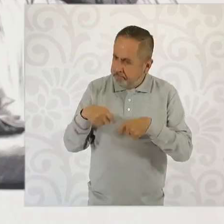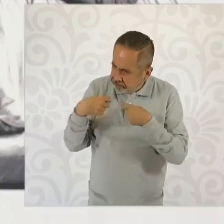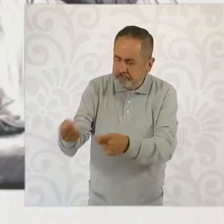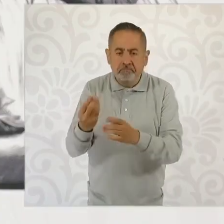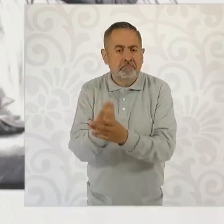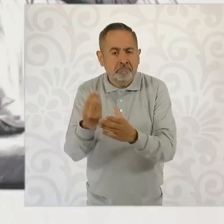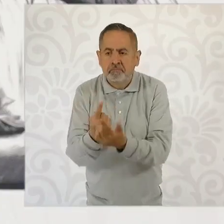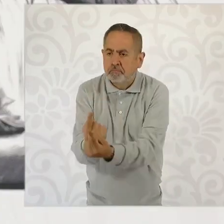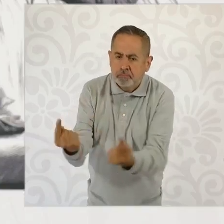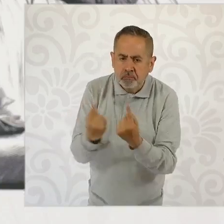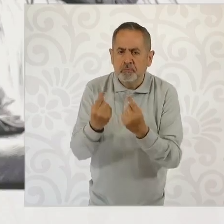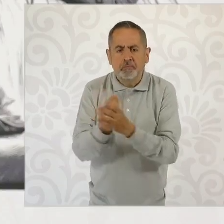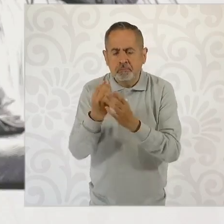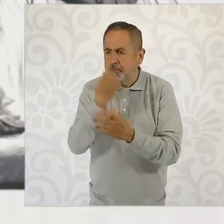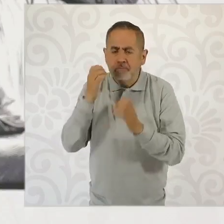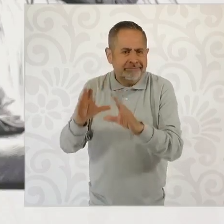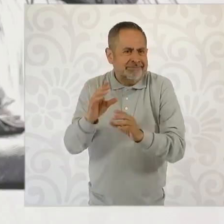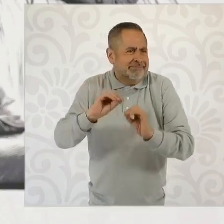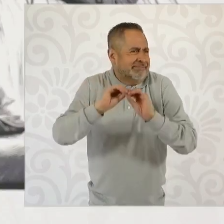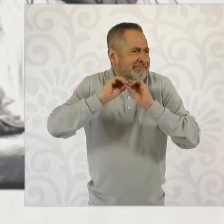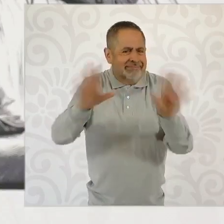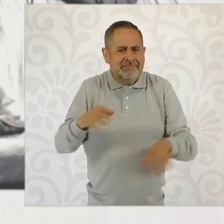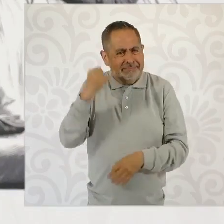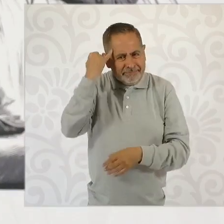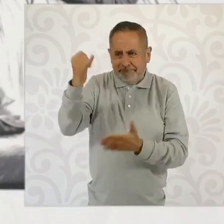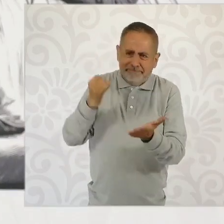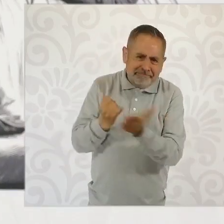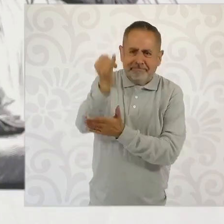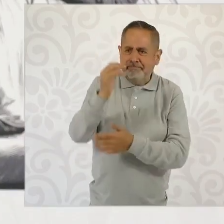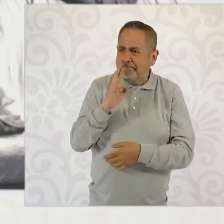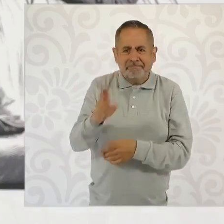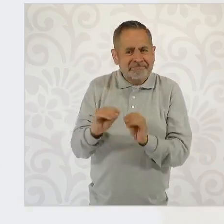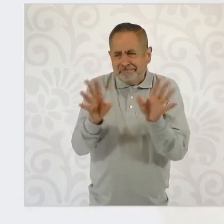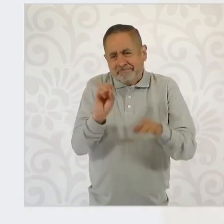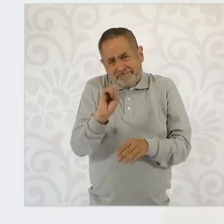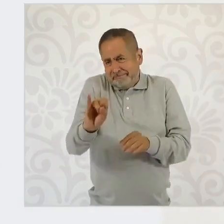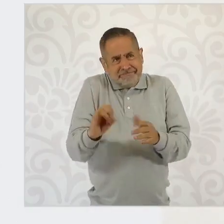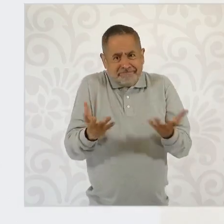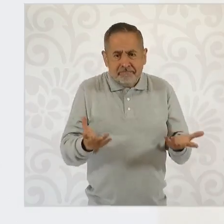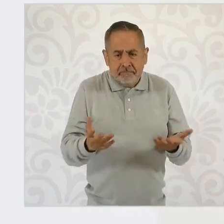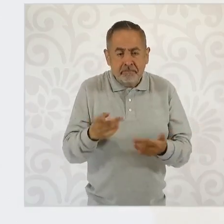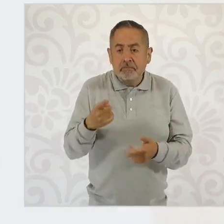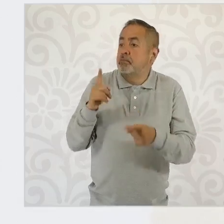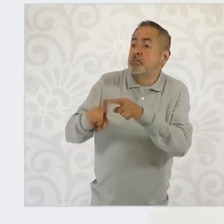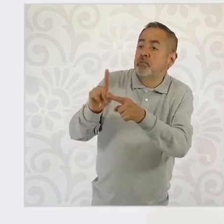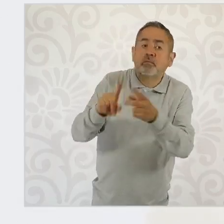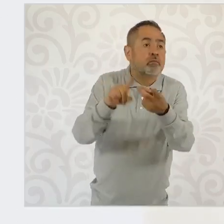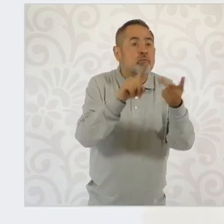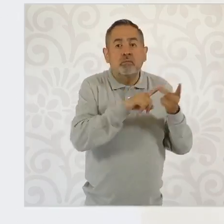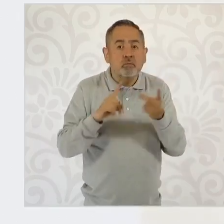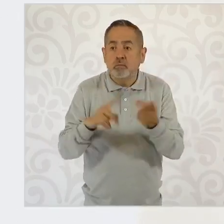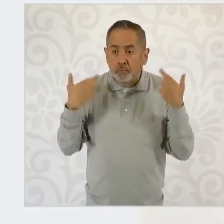eso es de obvia resolución. Entonces nada más hay que ver pues qué maestros faltan en qué